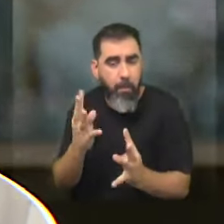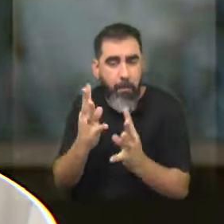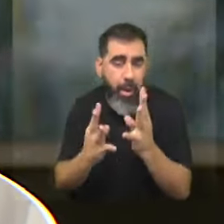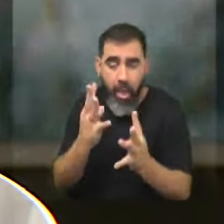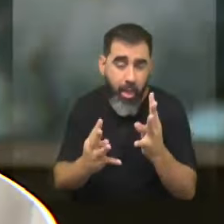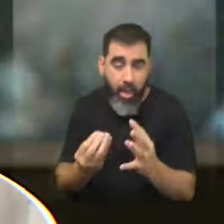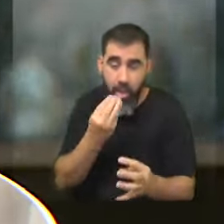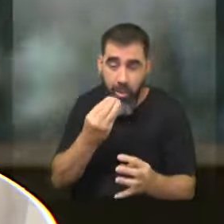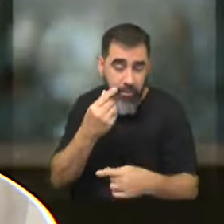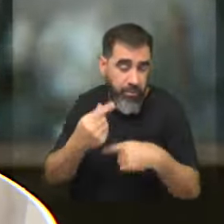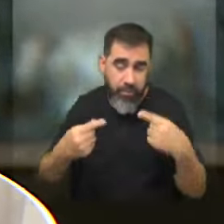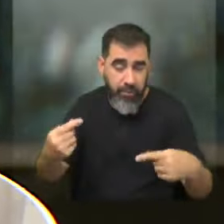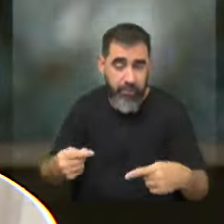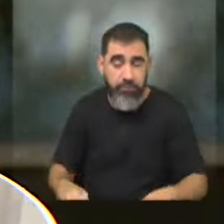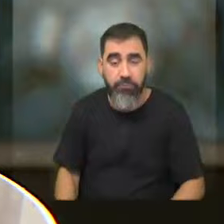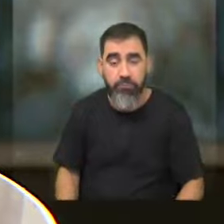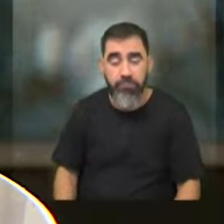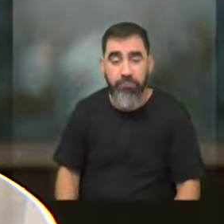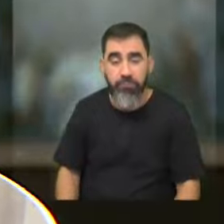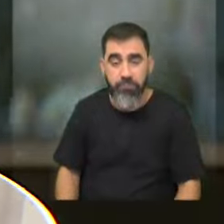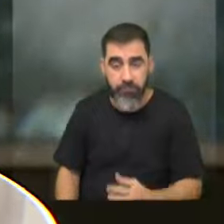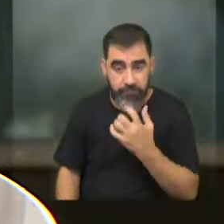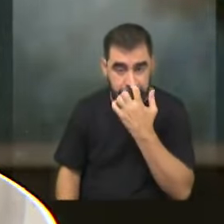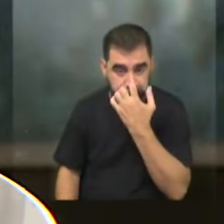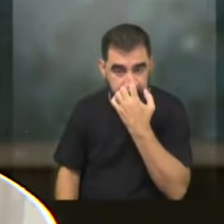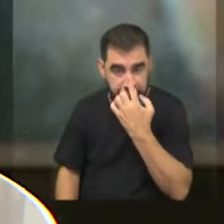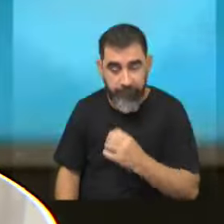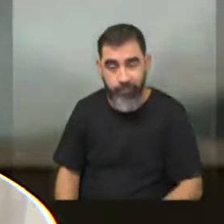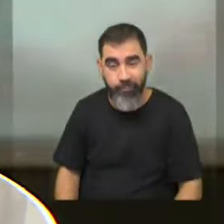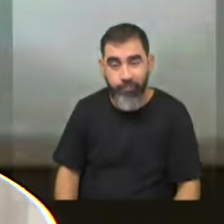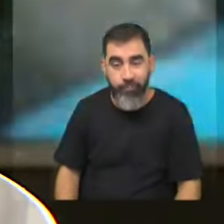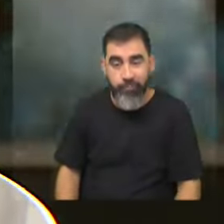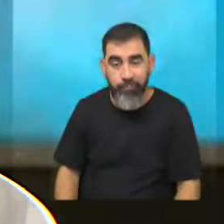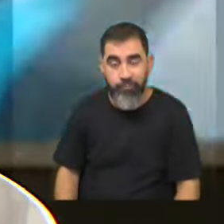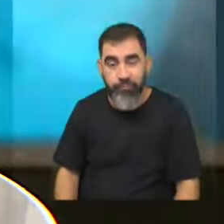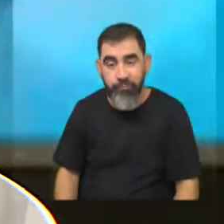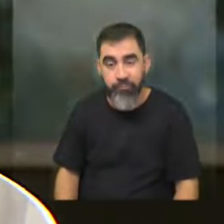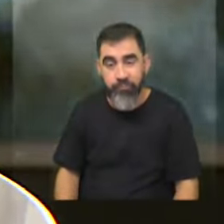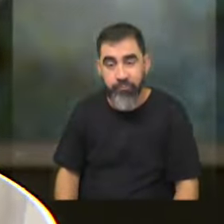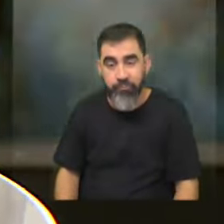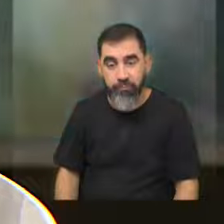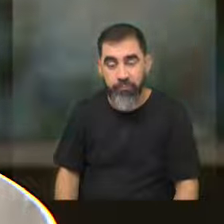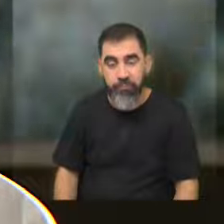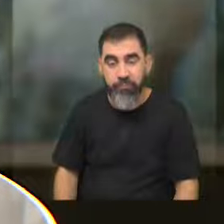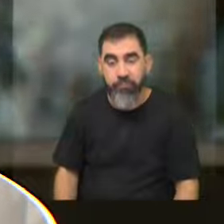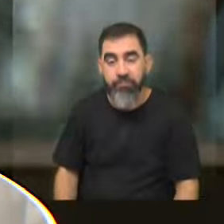plantines, los plantines, y ellos buscan justamente la parte que fuera